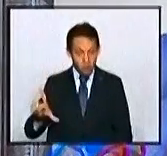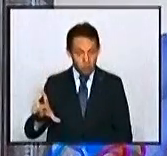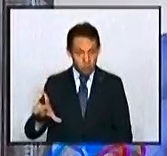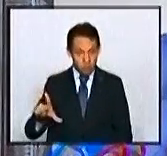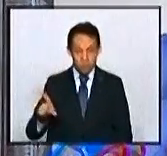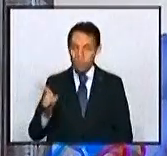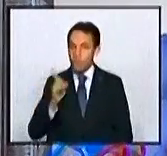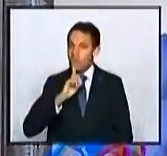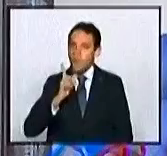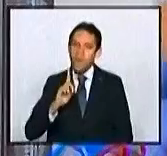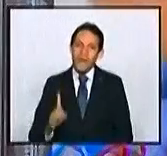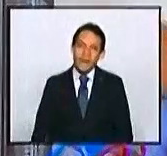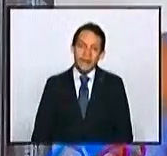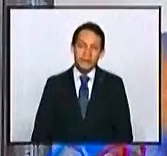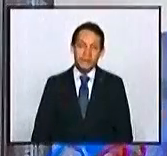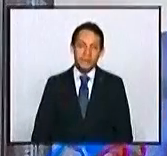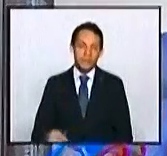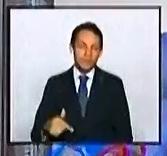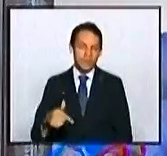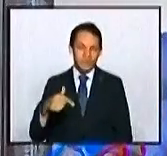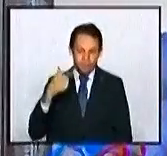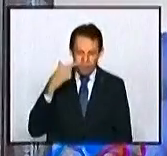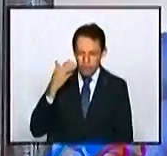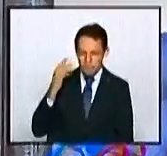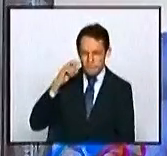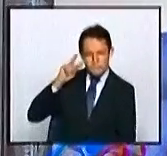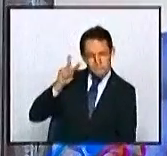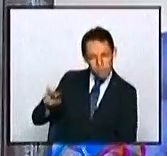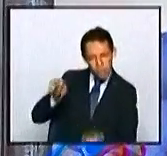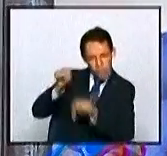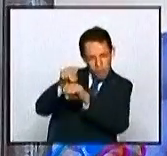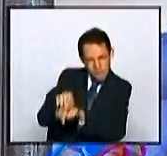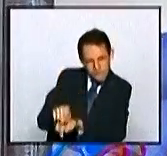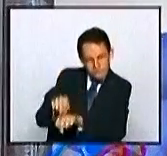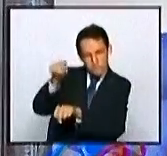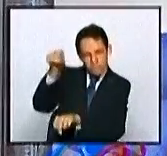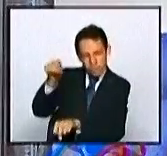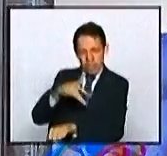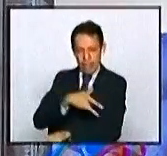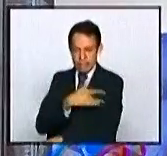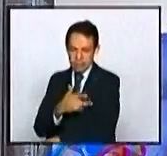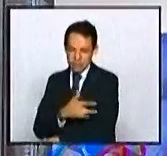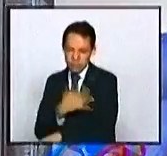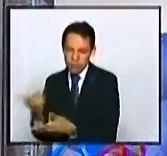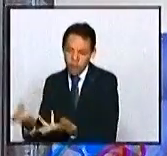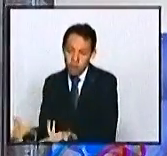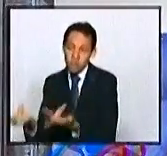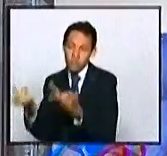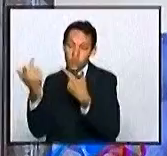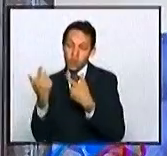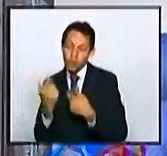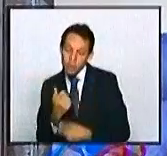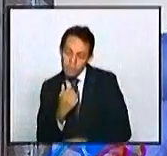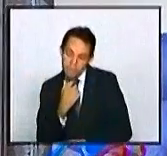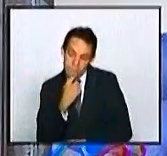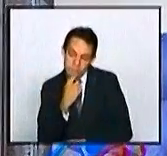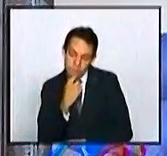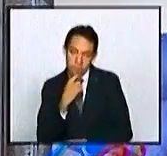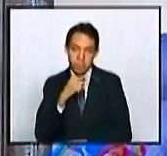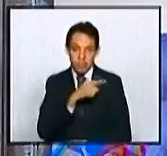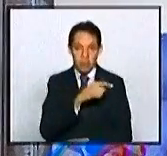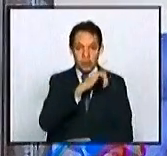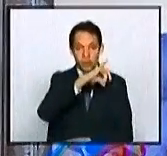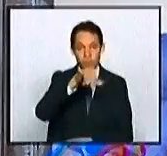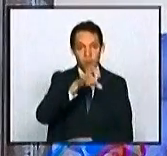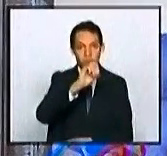era realmente ir allá y eso es lo que yo estoy tratando hoy, que ustedes entiendan con la experiencia de Jorge Calderón Duque, que